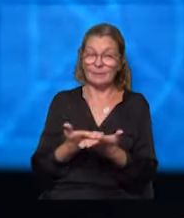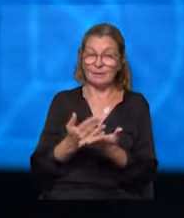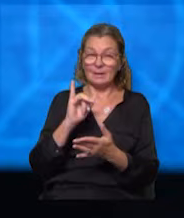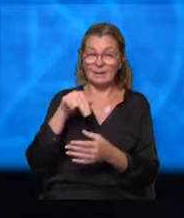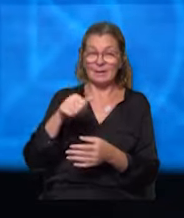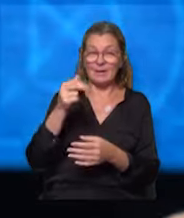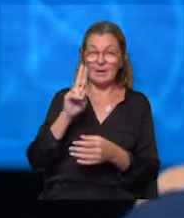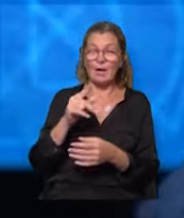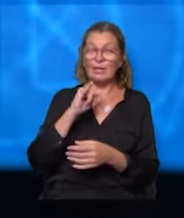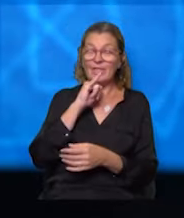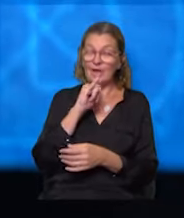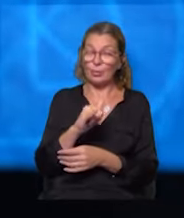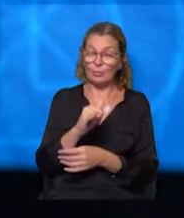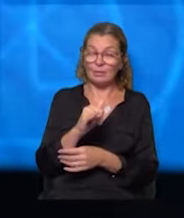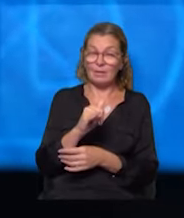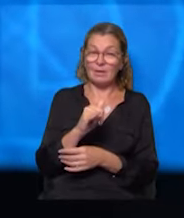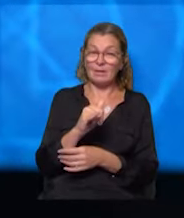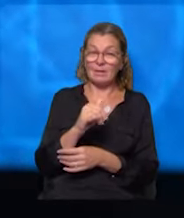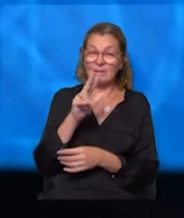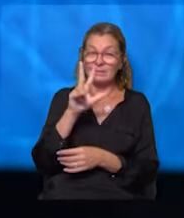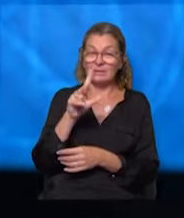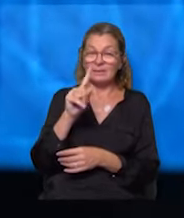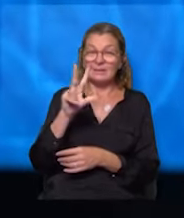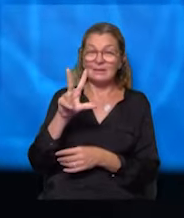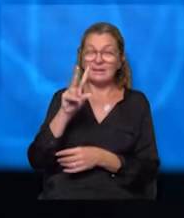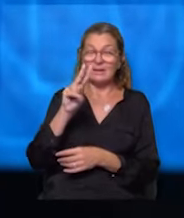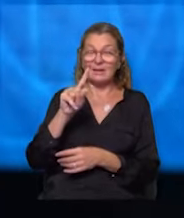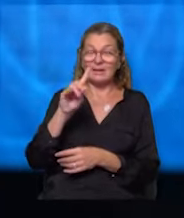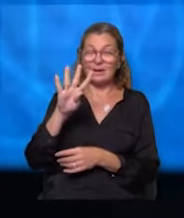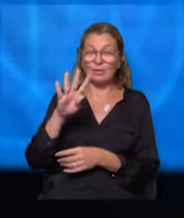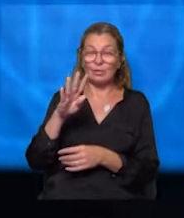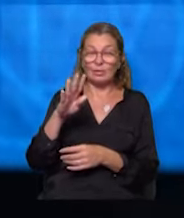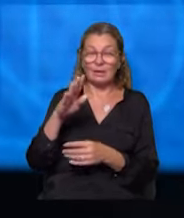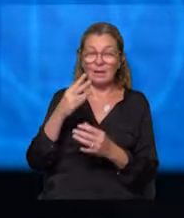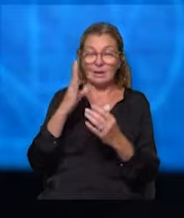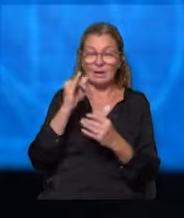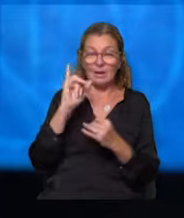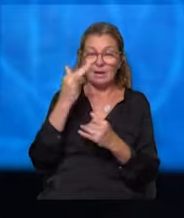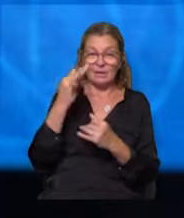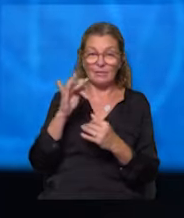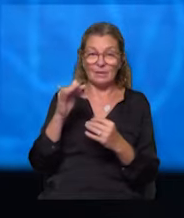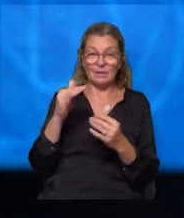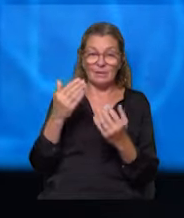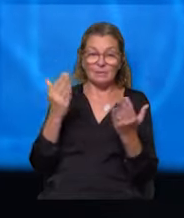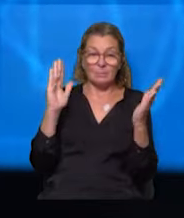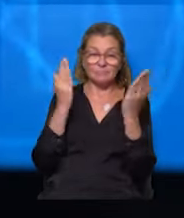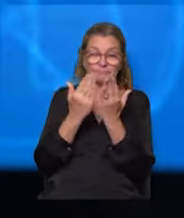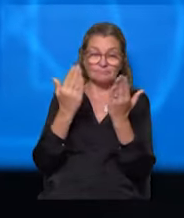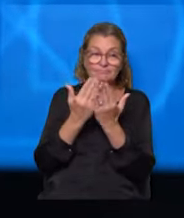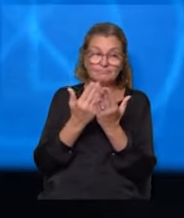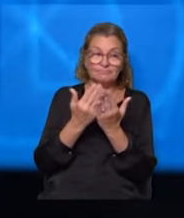inau ha denunciado que hay 13 14 caif que están construidos y están cerrados porque el gobierno